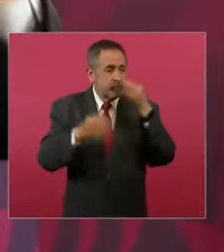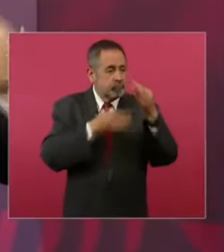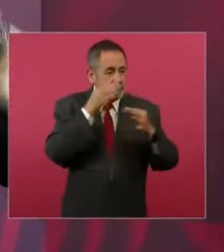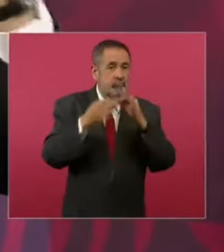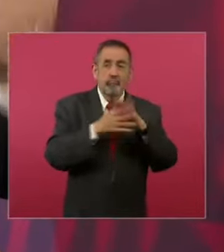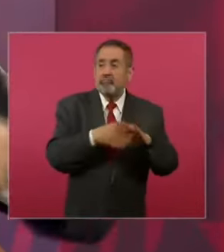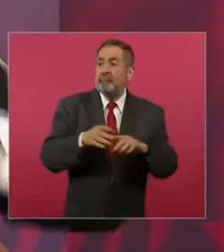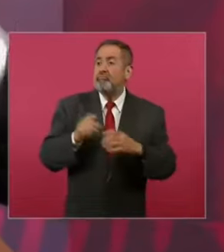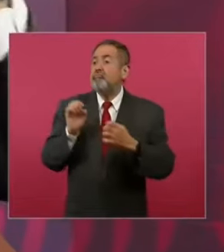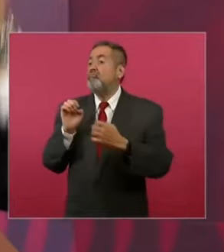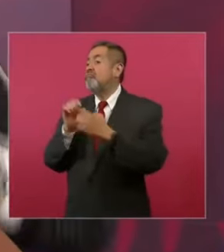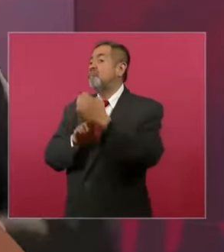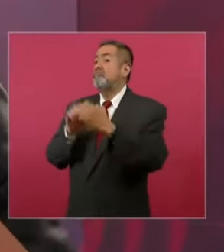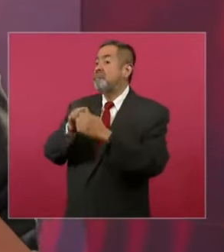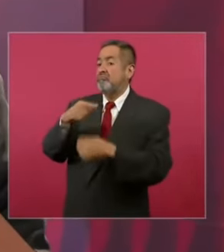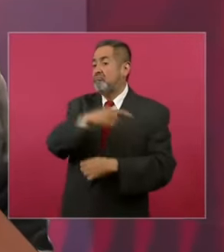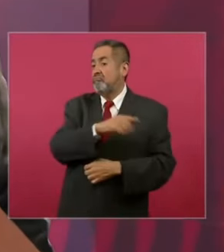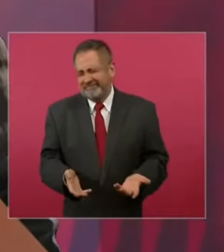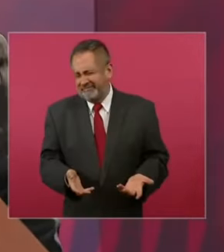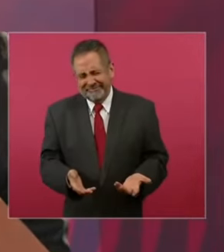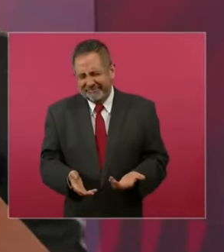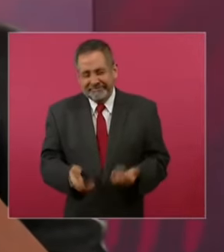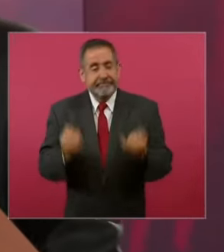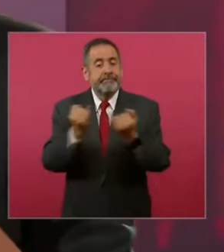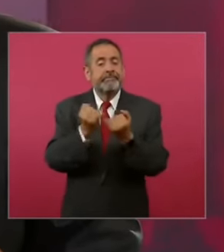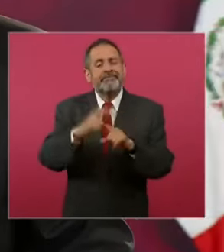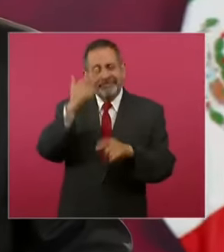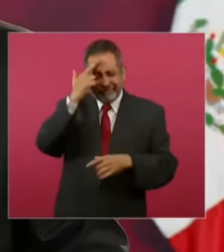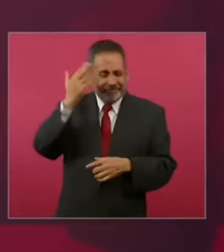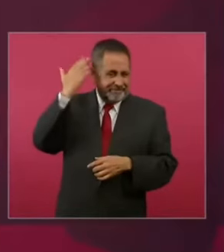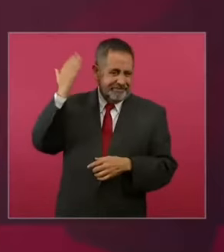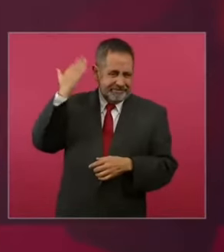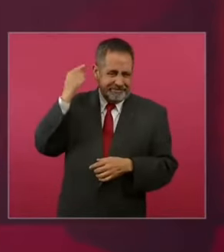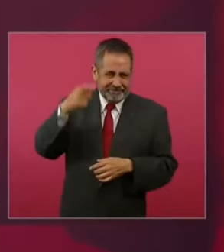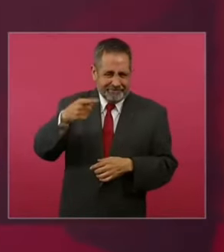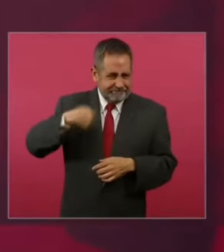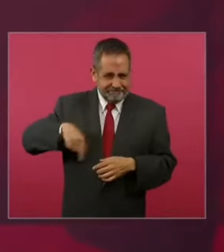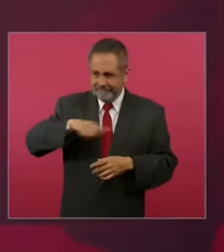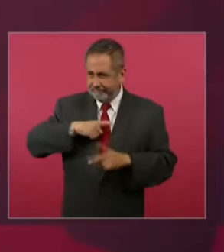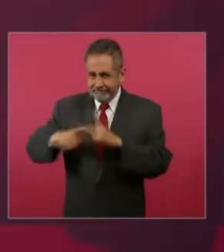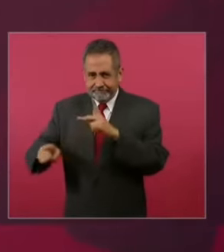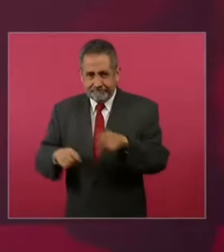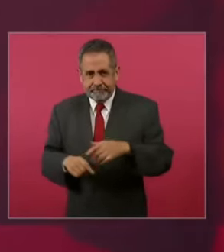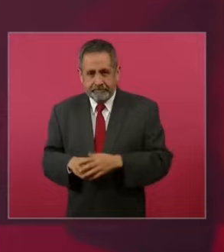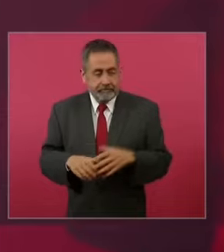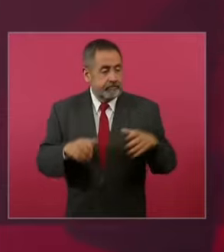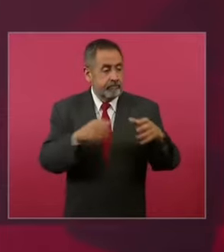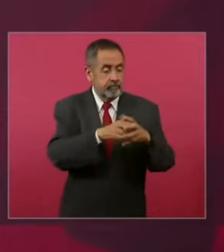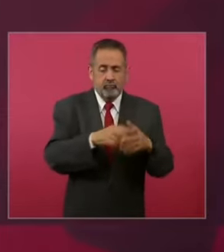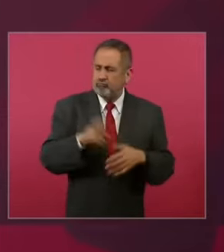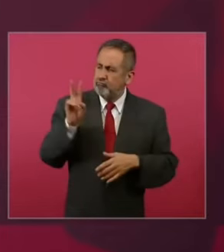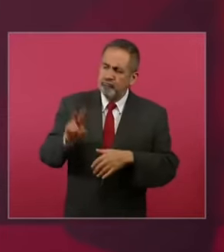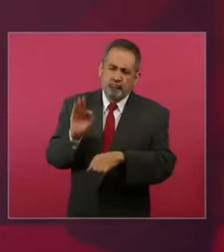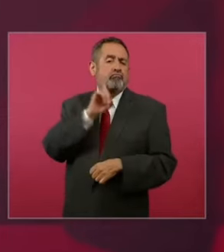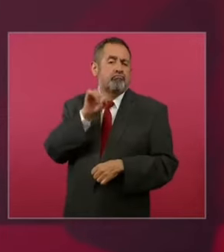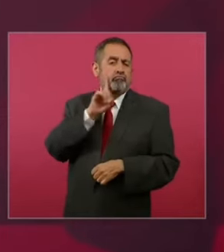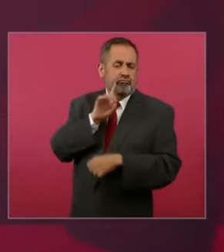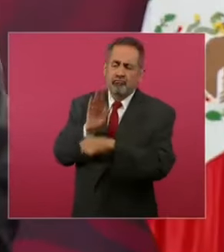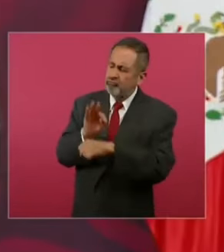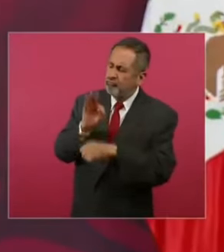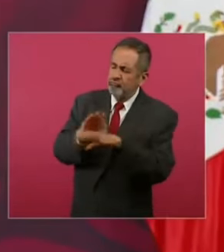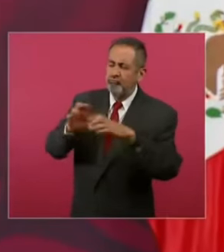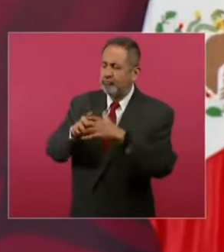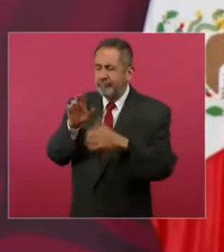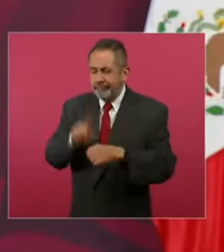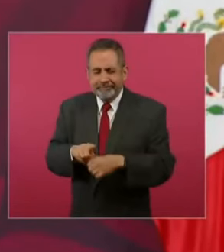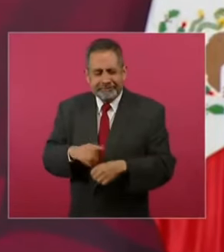¿Se acuerdan cómo cuando iniciamos se convirtieron en feministas?